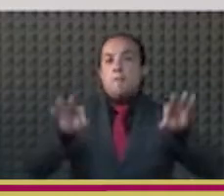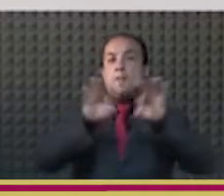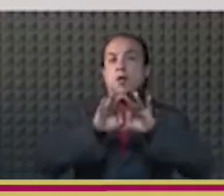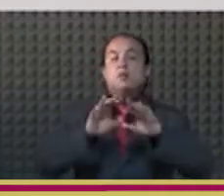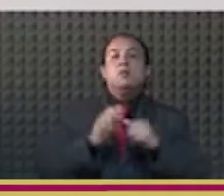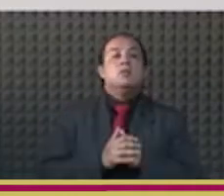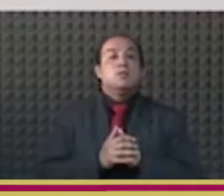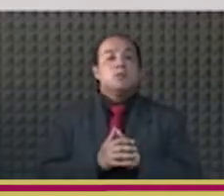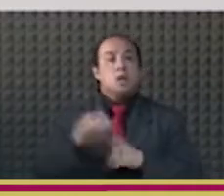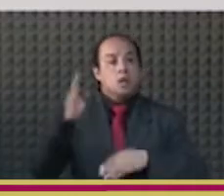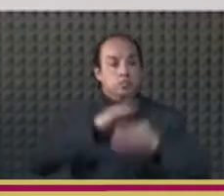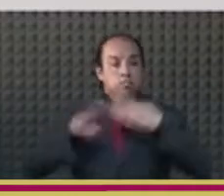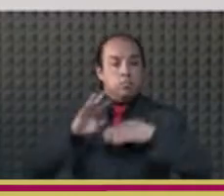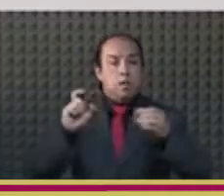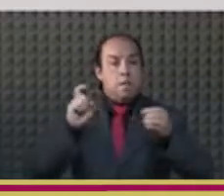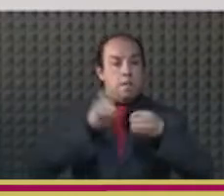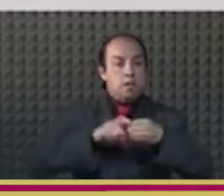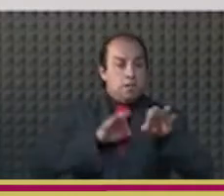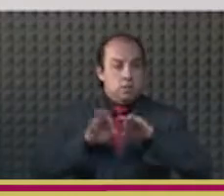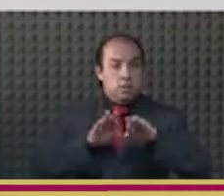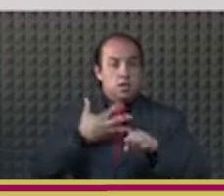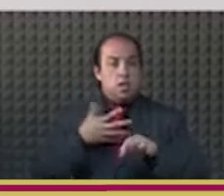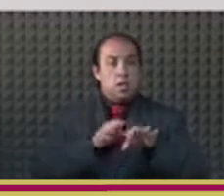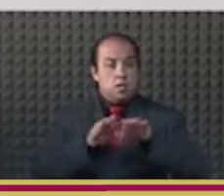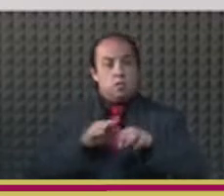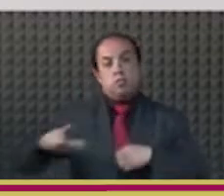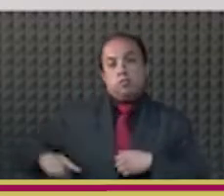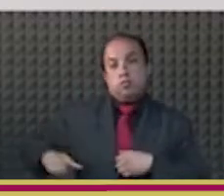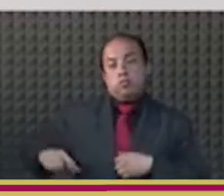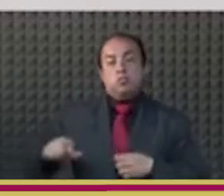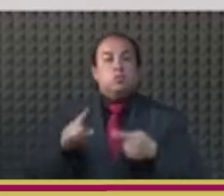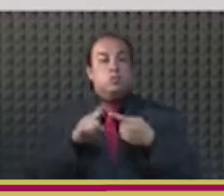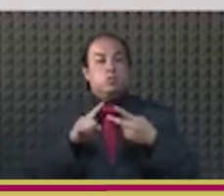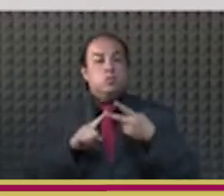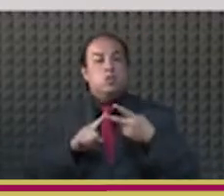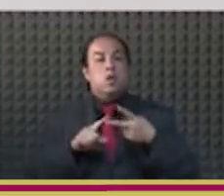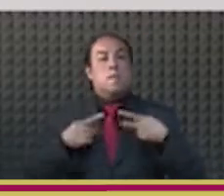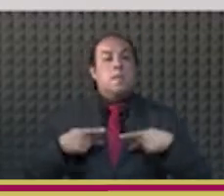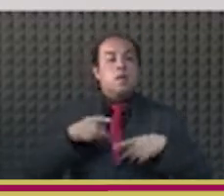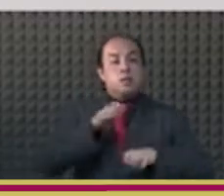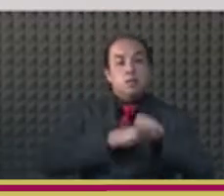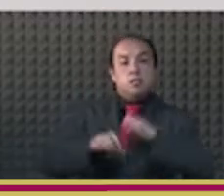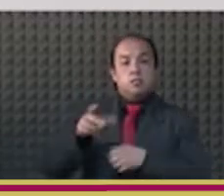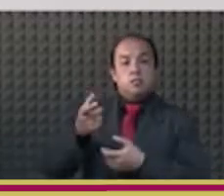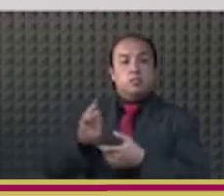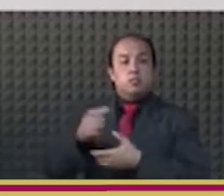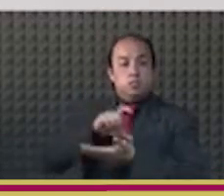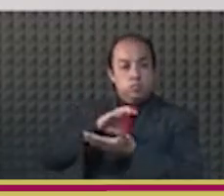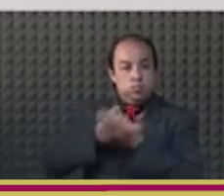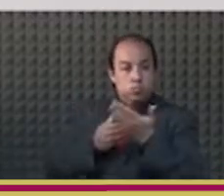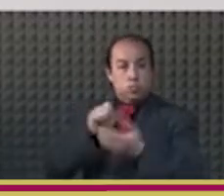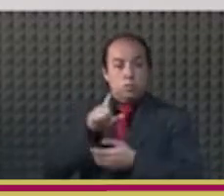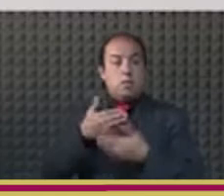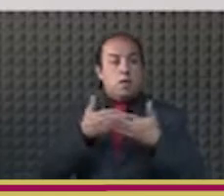vinculación laboral es la colaboración entre gobierno y empleadores. Esta coordinación nos permitirá reactivar la economía